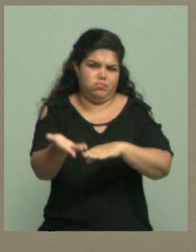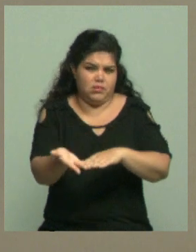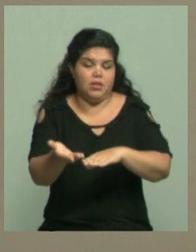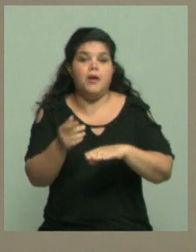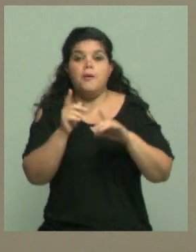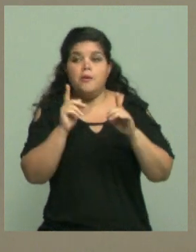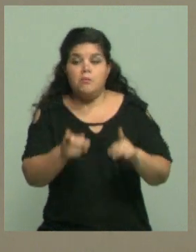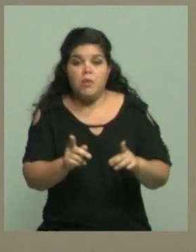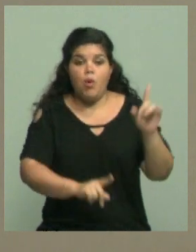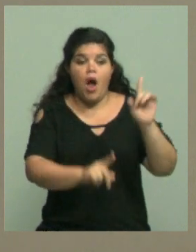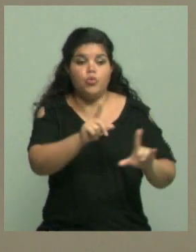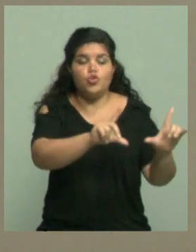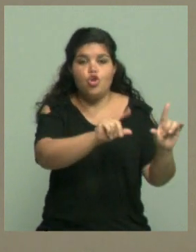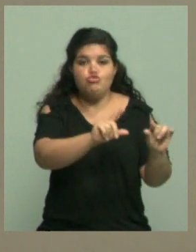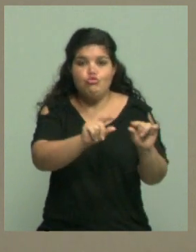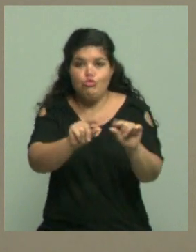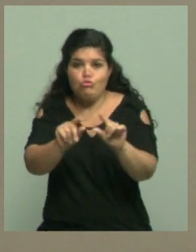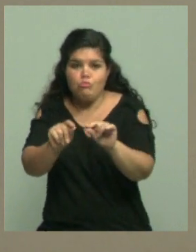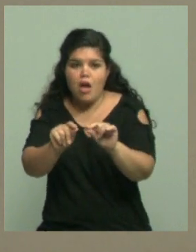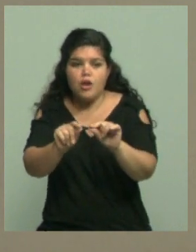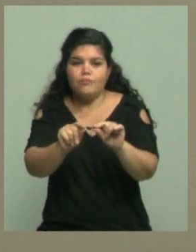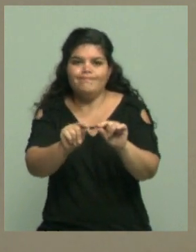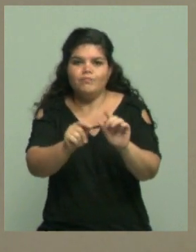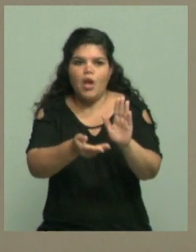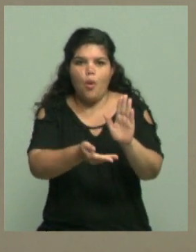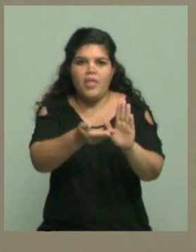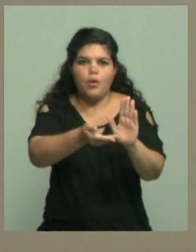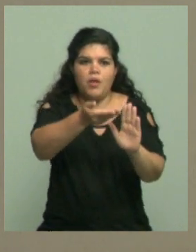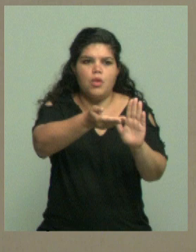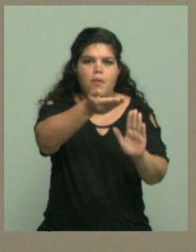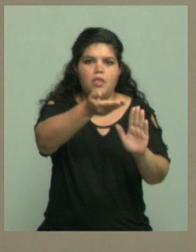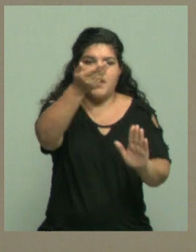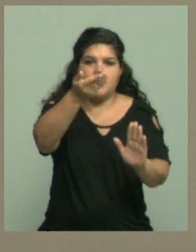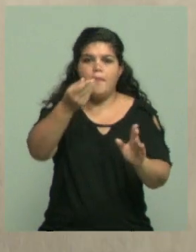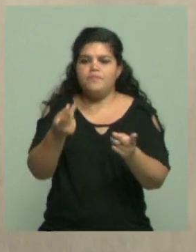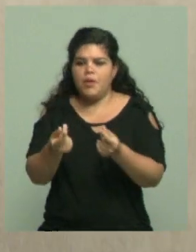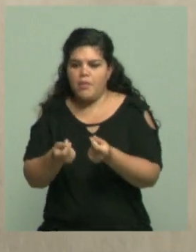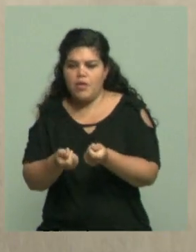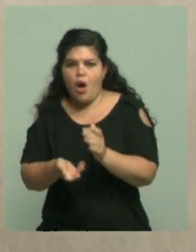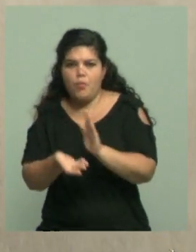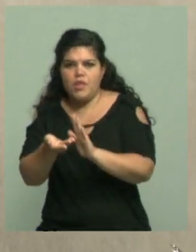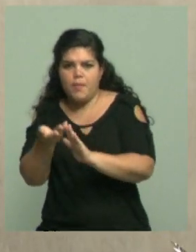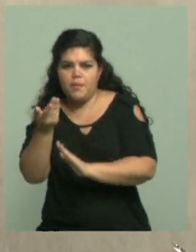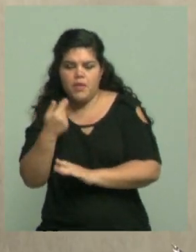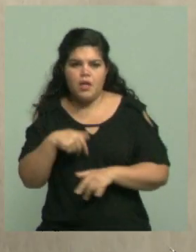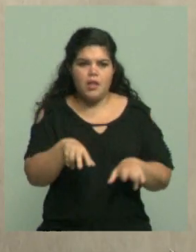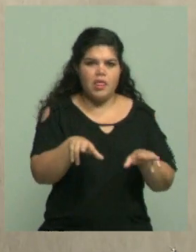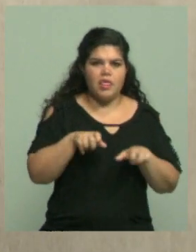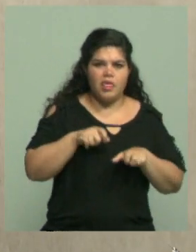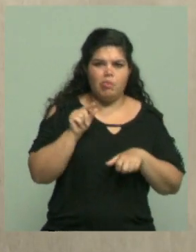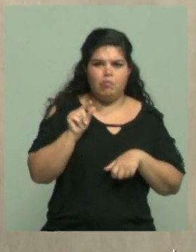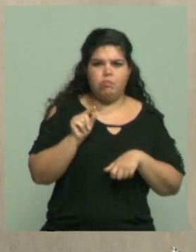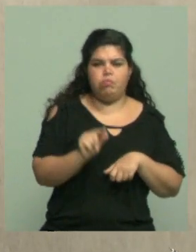que aumentan, precios que aumentan más allá de los datos de inflación, ¿no? A ver, ¿cómo explicamos que va cerrando el